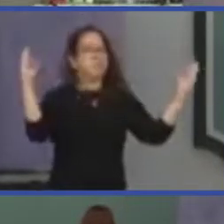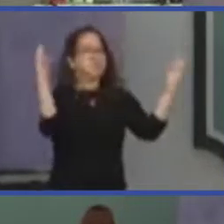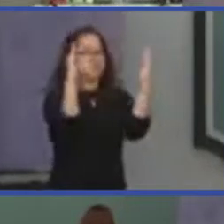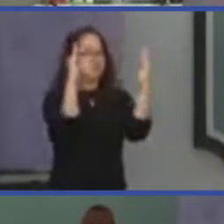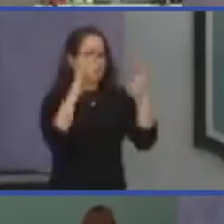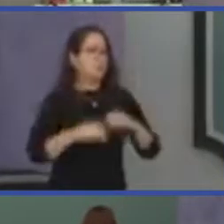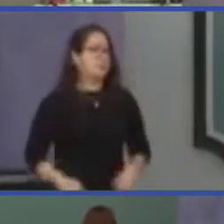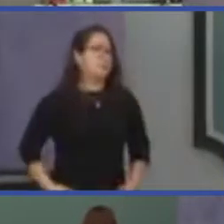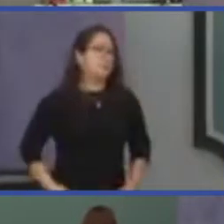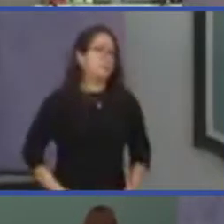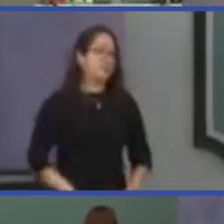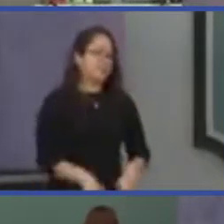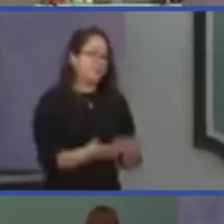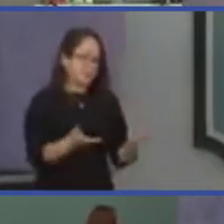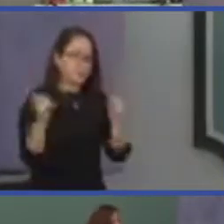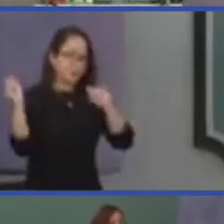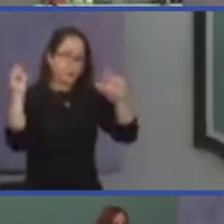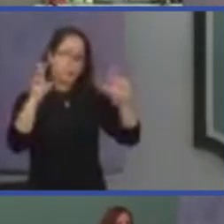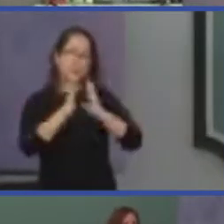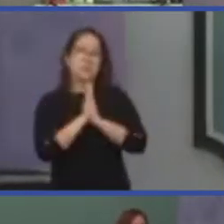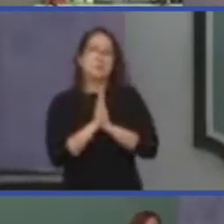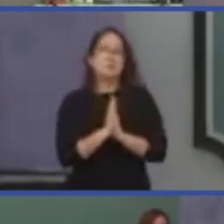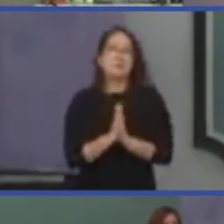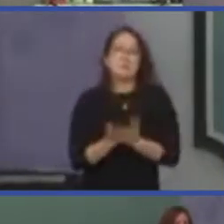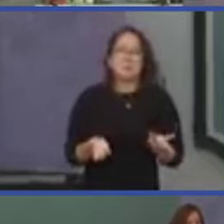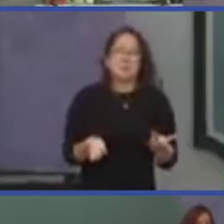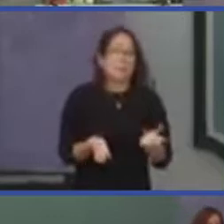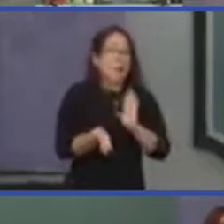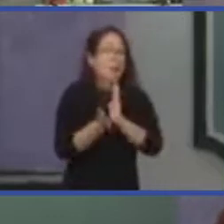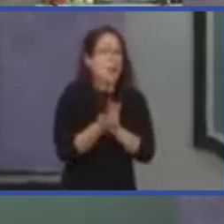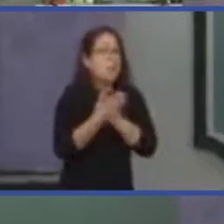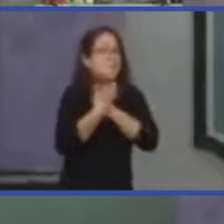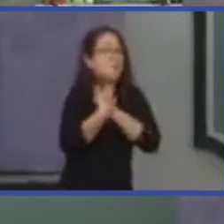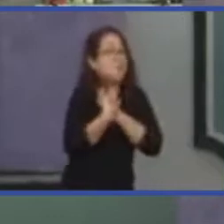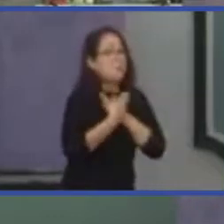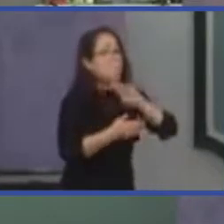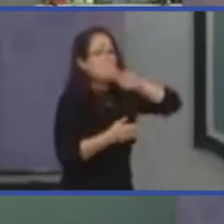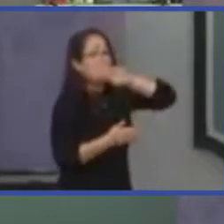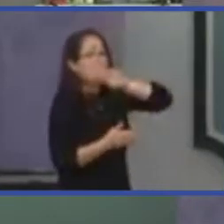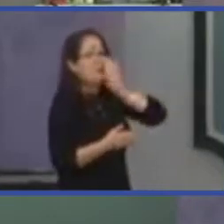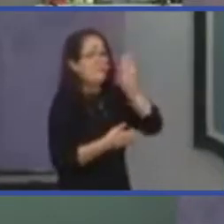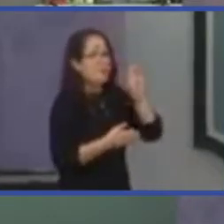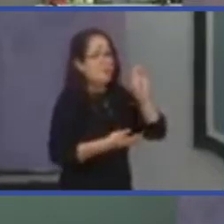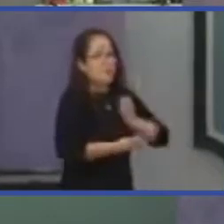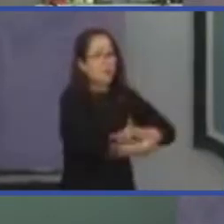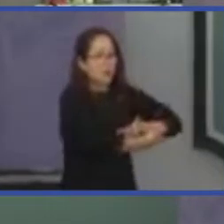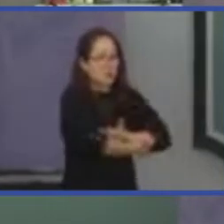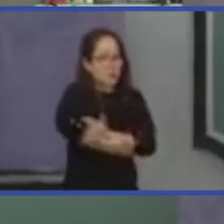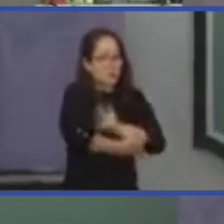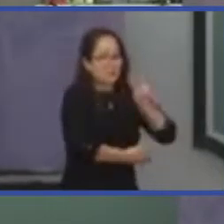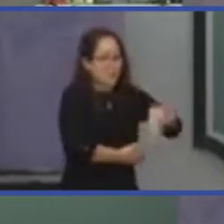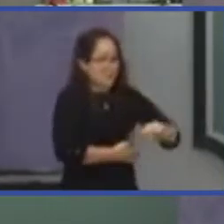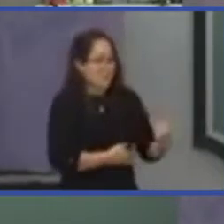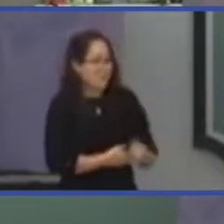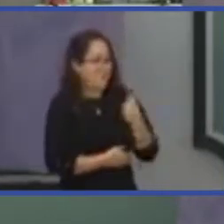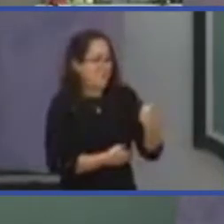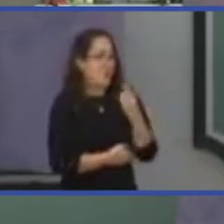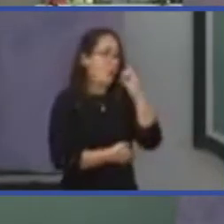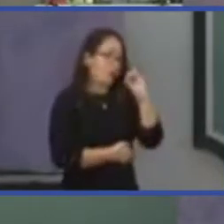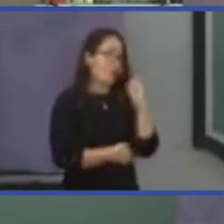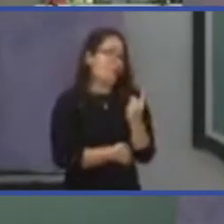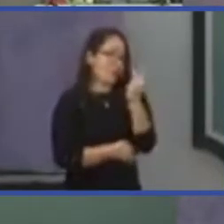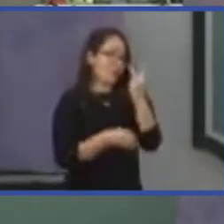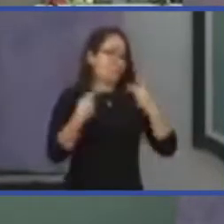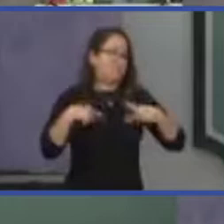Una más, por favor. Y el amor, el amor entre una mamá y un bebé es infinito, ¿no es cierto? O entre dos personas. Sin